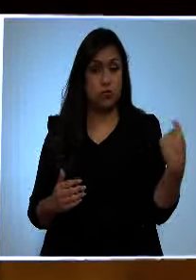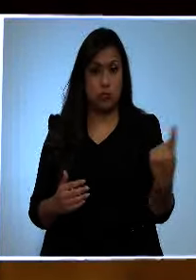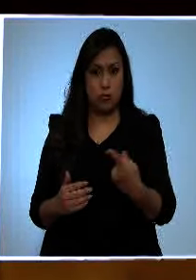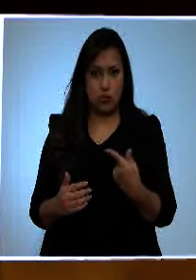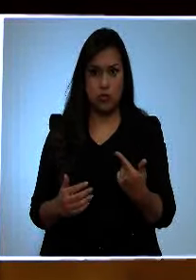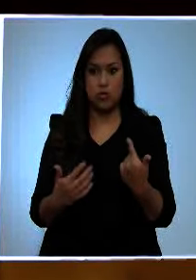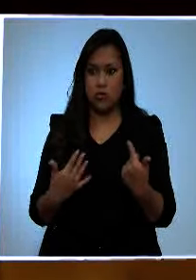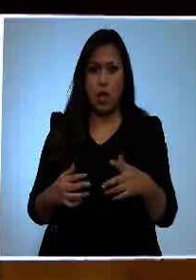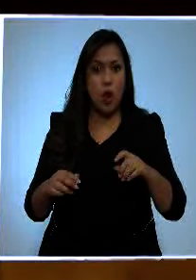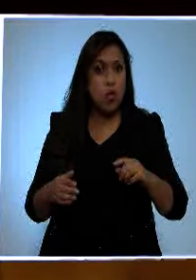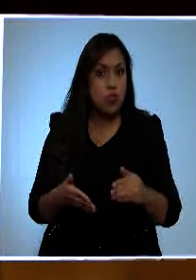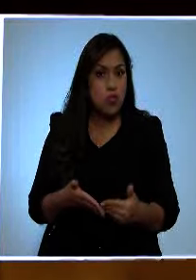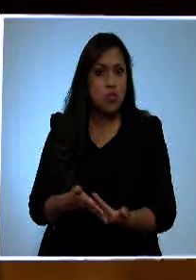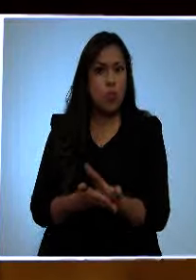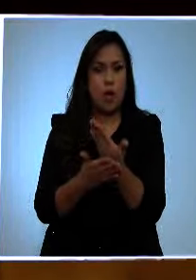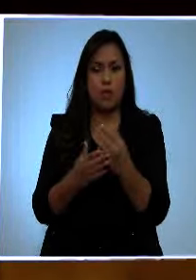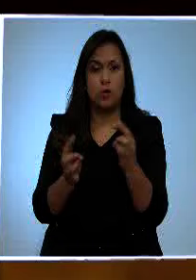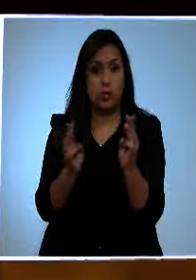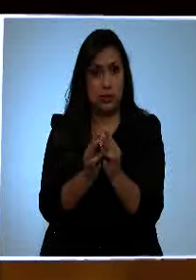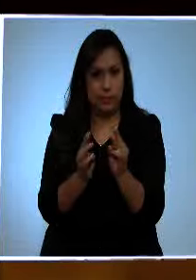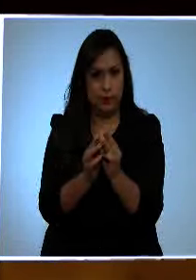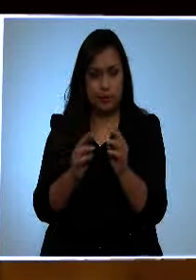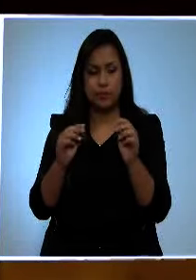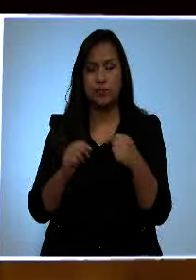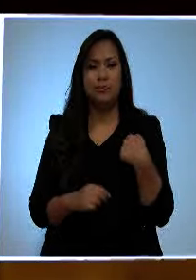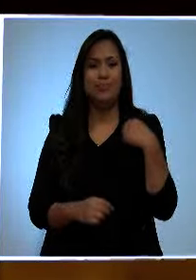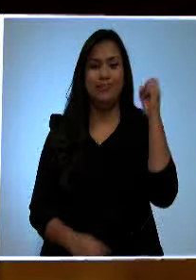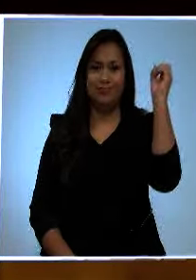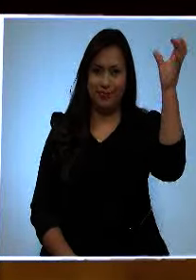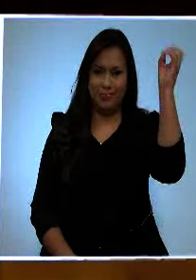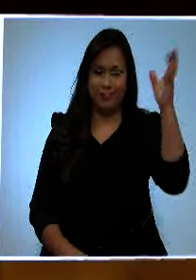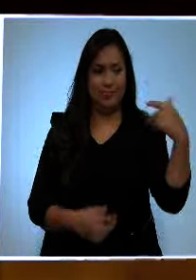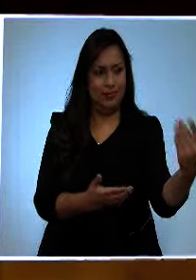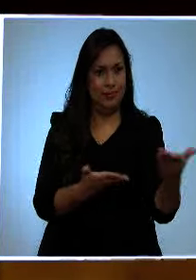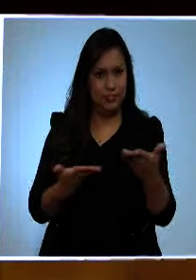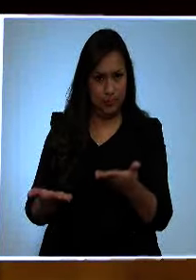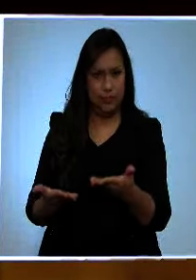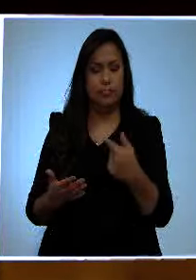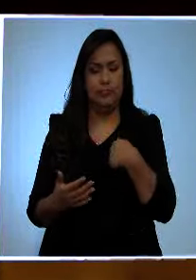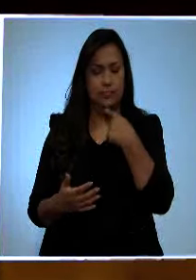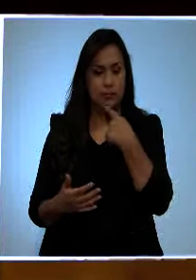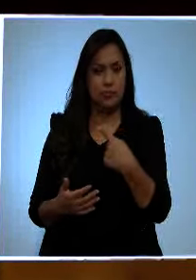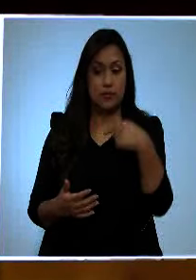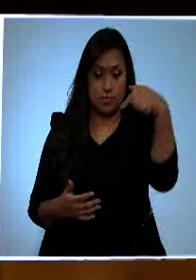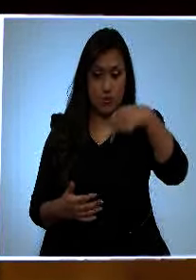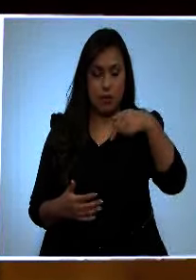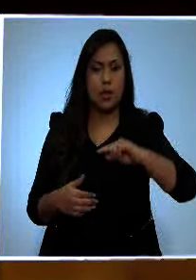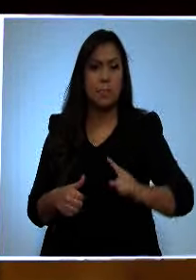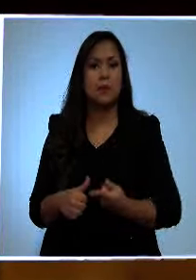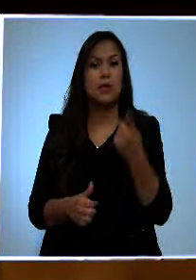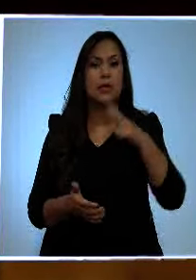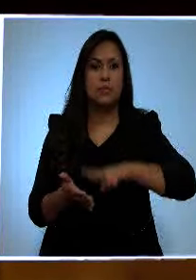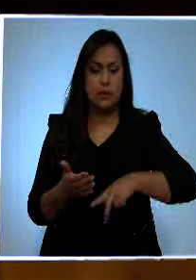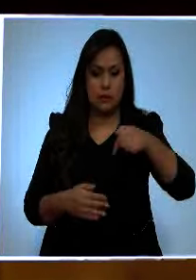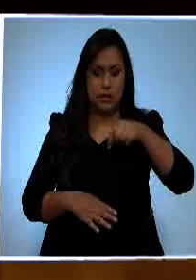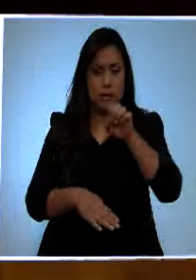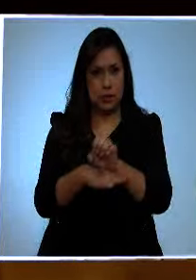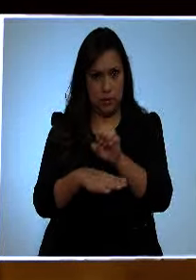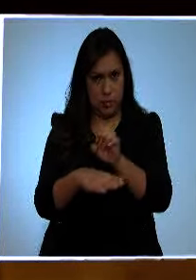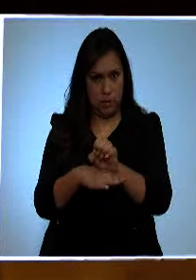este evento dentro de mi discurso de bienvenida yo había dicho que este es un un evento histórico un hit